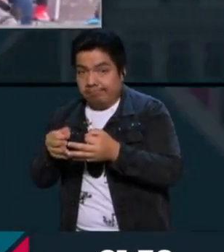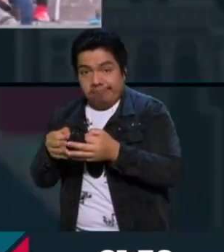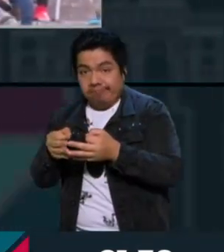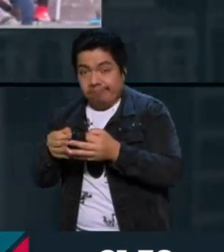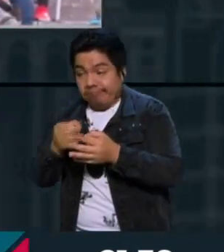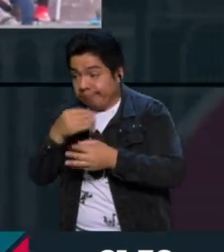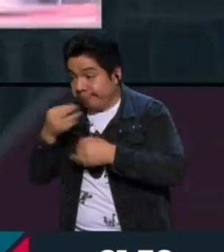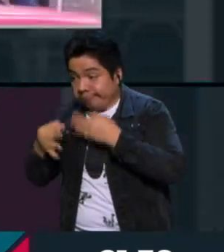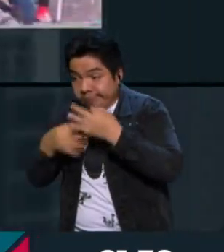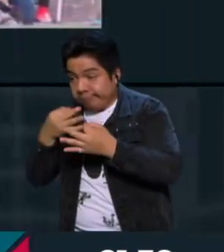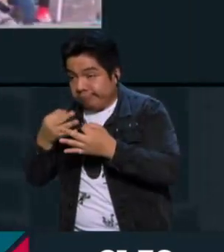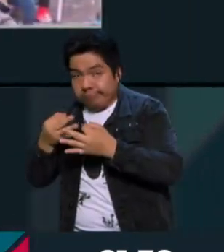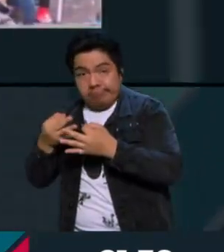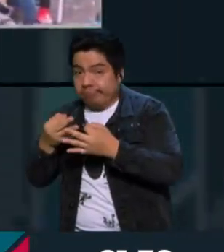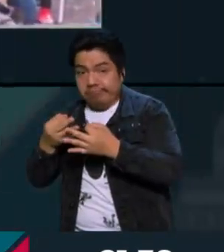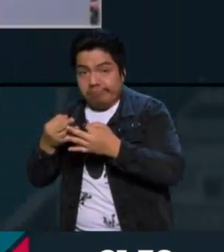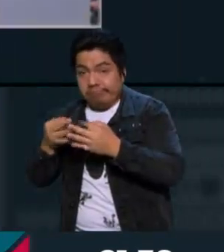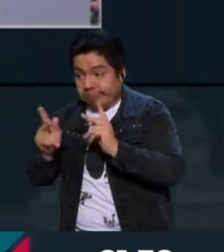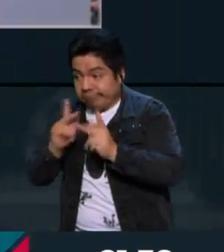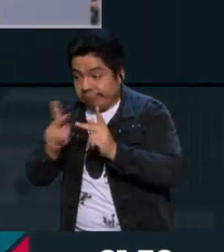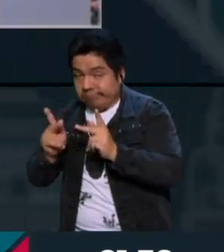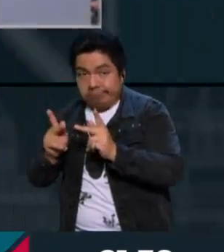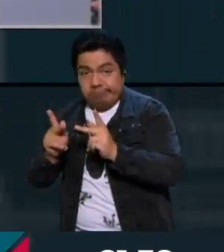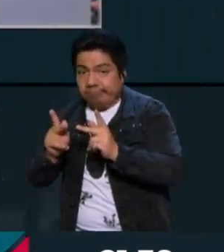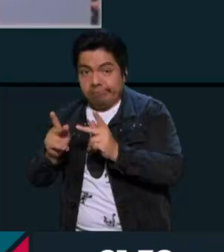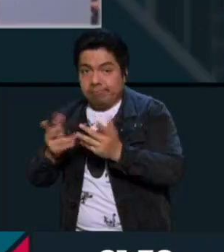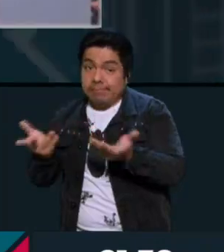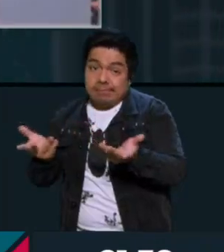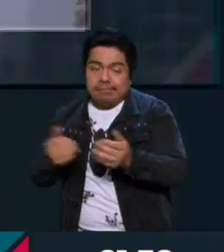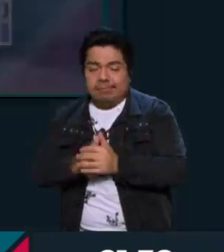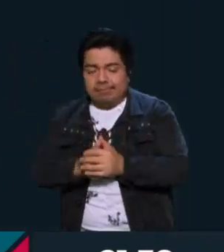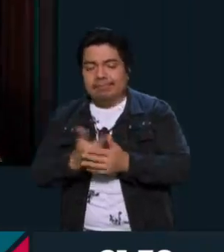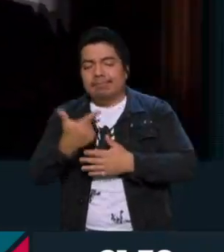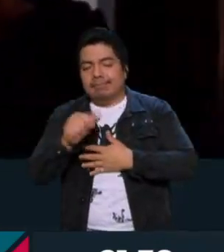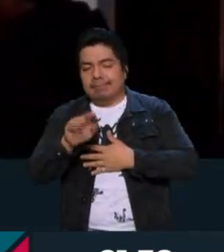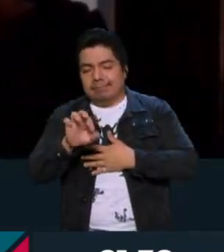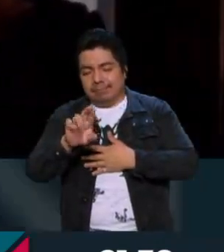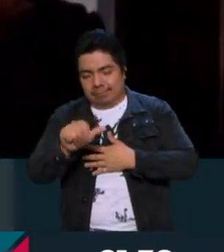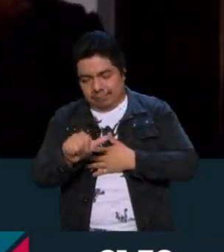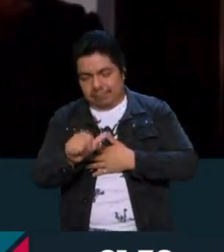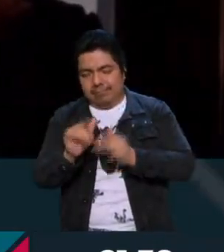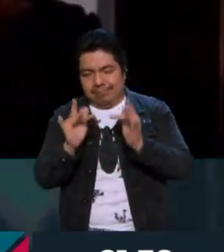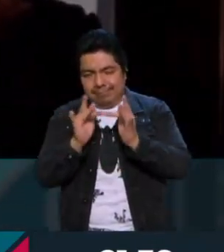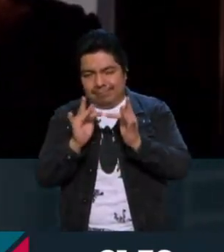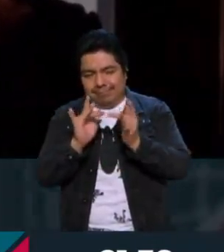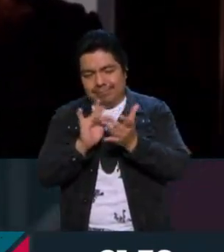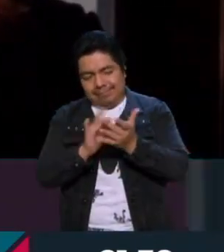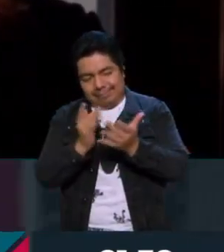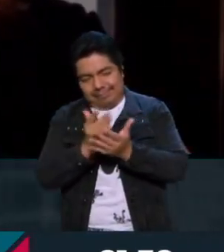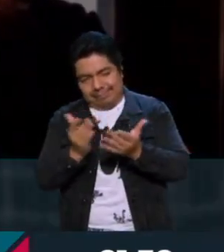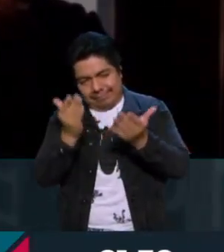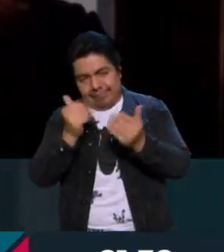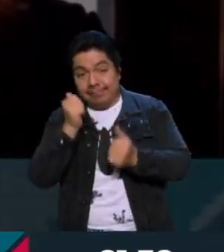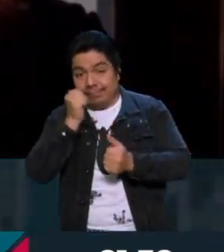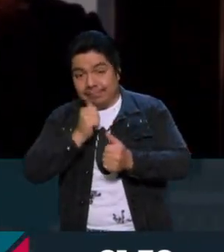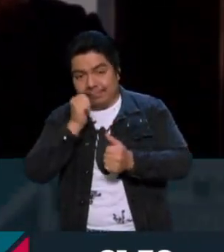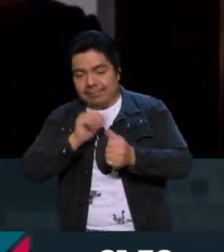socializar verdaderamente el derecho. Con eso yo me quedo. Excelente, Gabriela, pues te agradezco mucho por tomarnos la comunicación y, como siempre, micrófonos